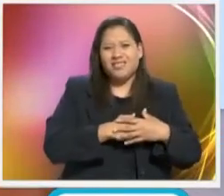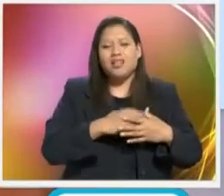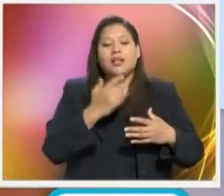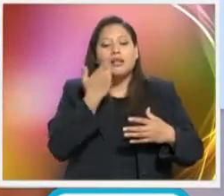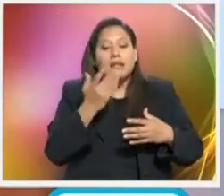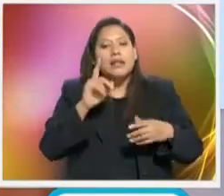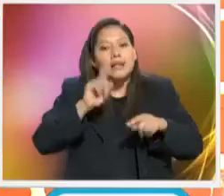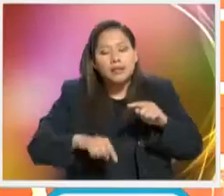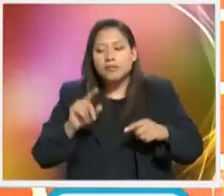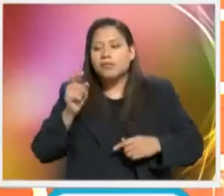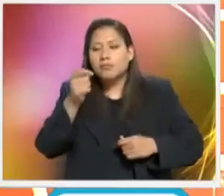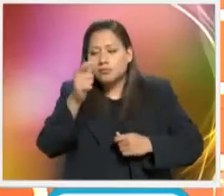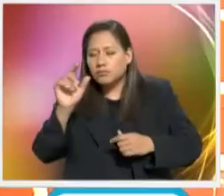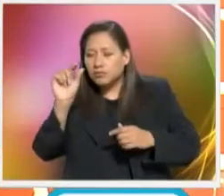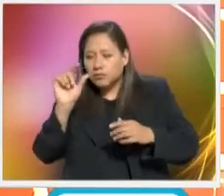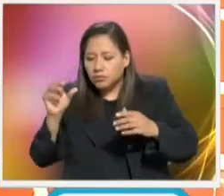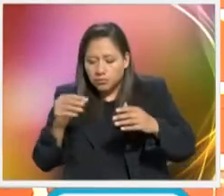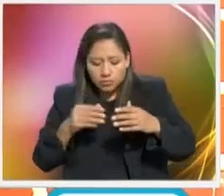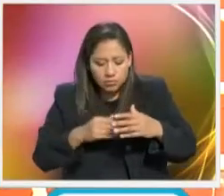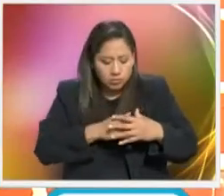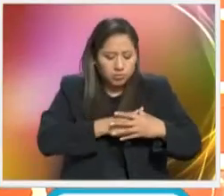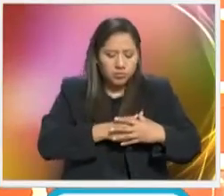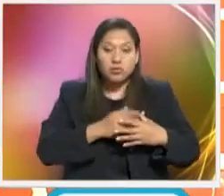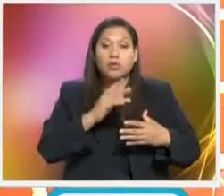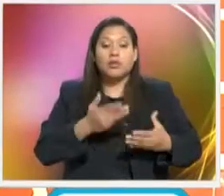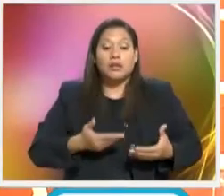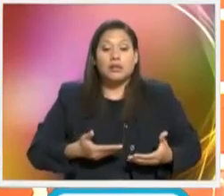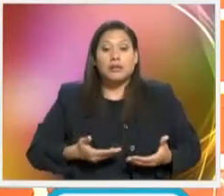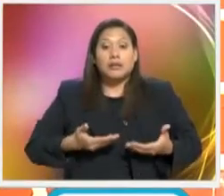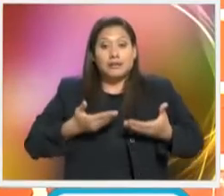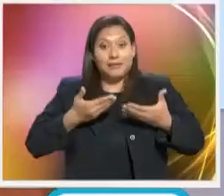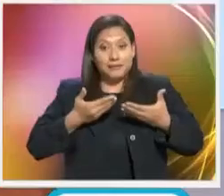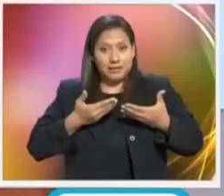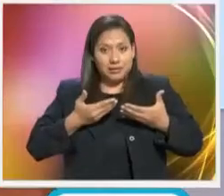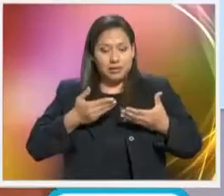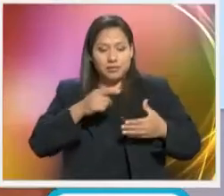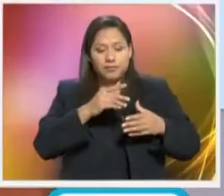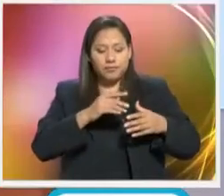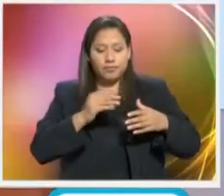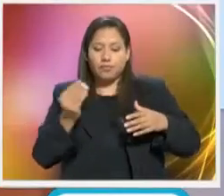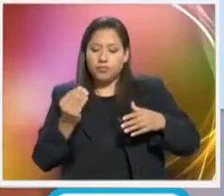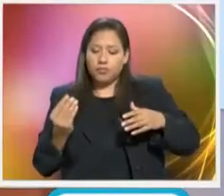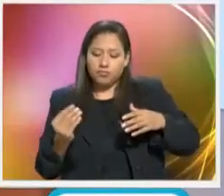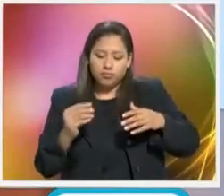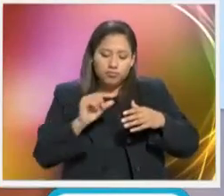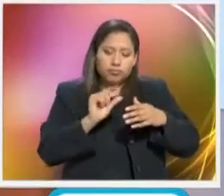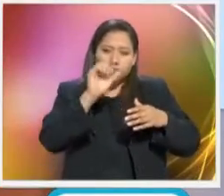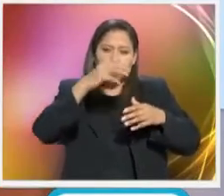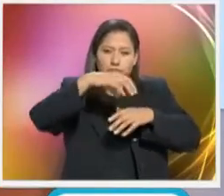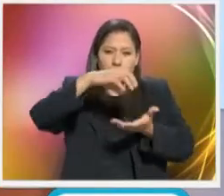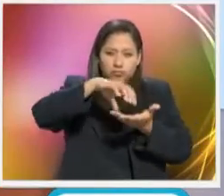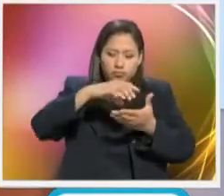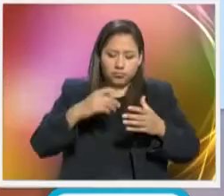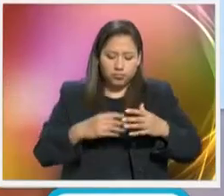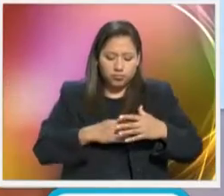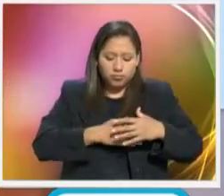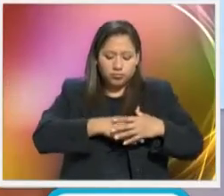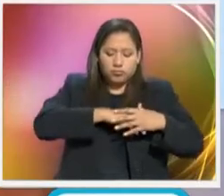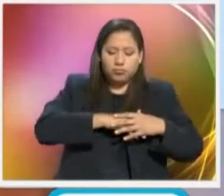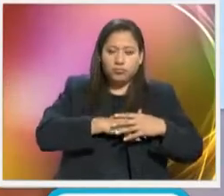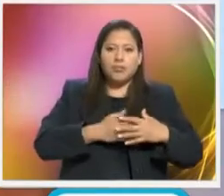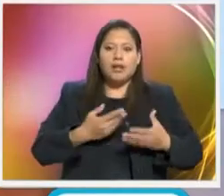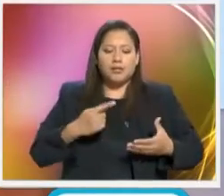Entonces, muchas veces hay gente que dice, te voy a levantar el busto con un implante. Este es un poquito un